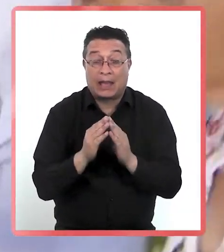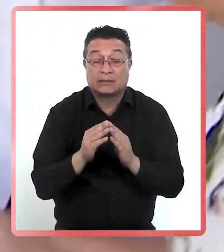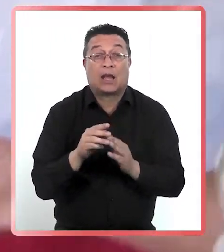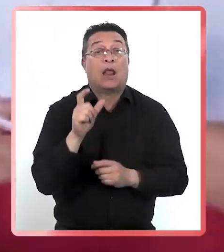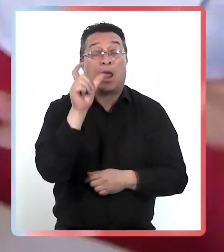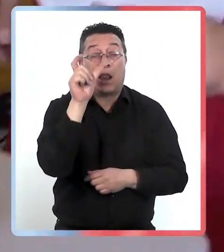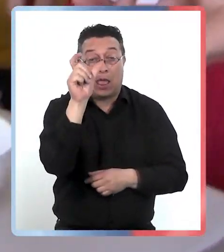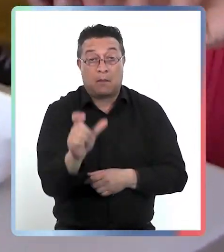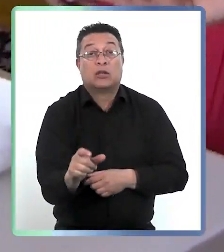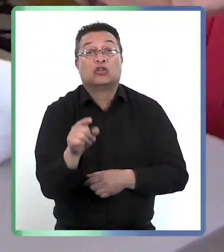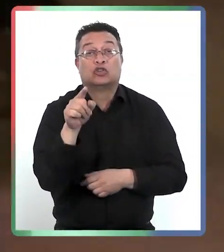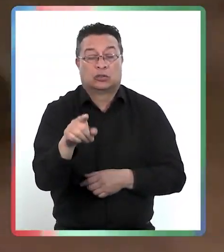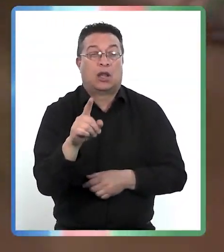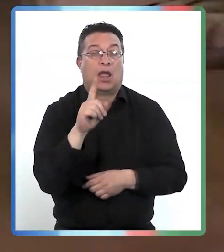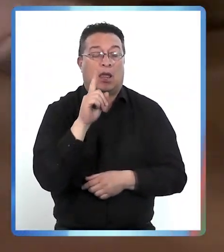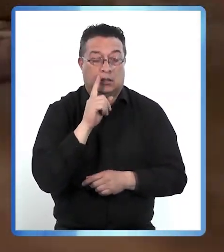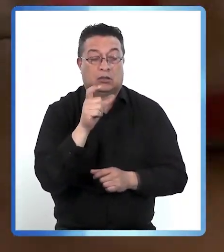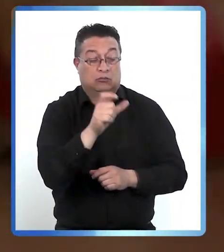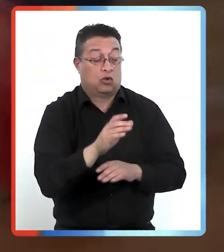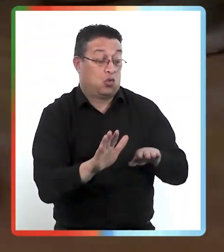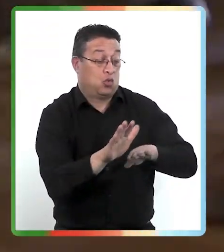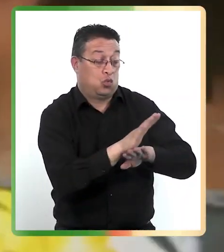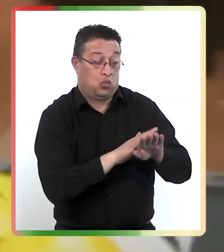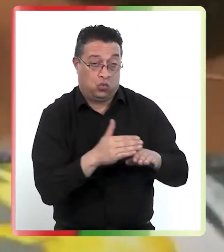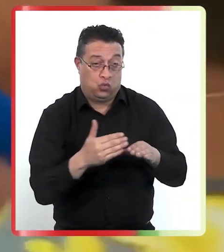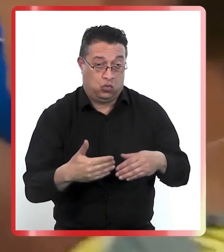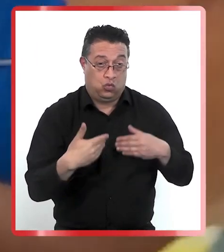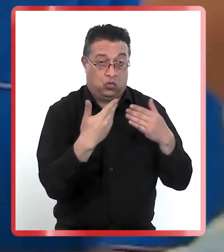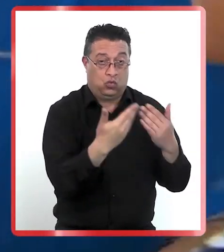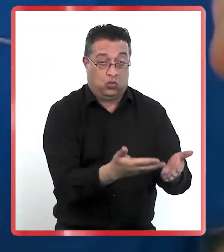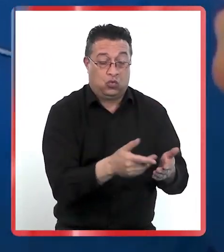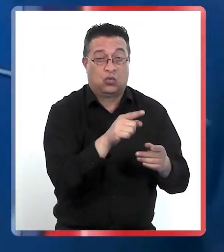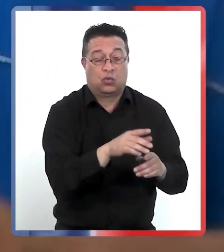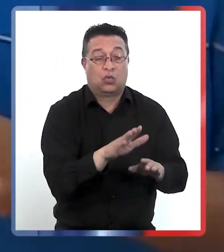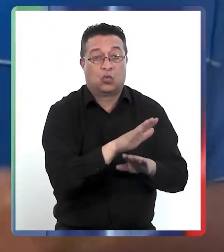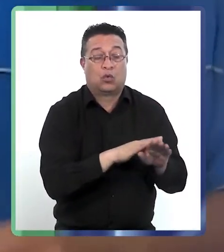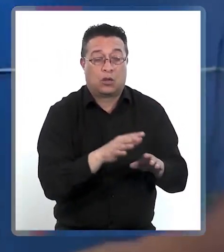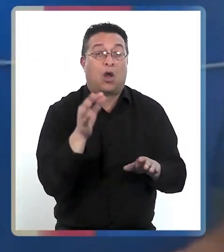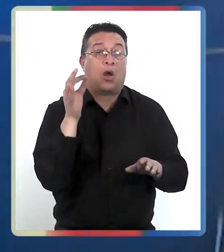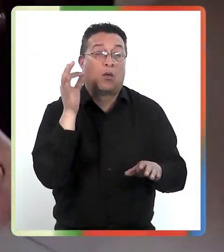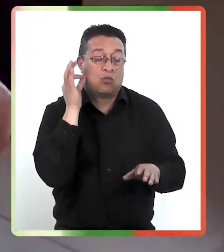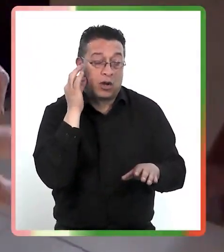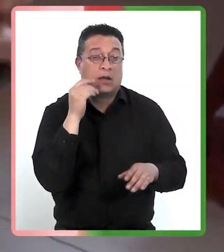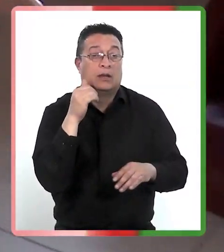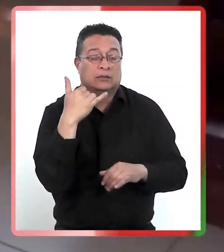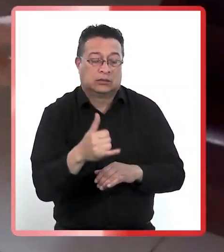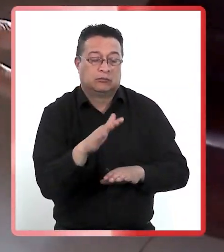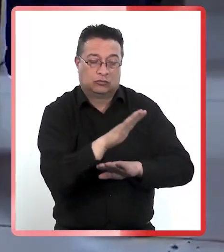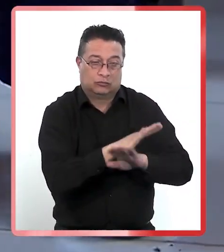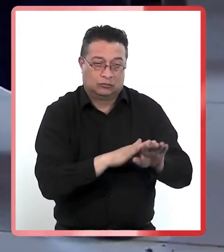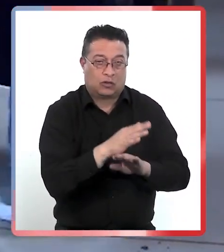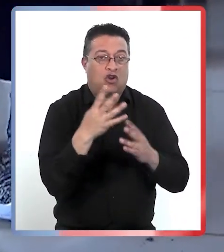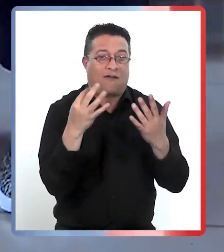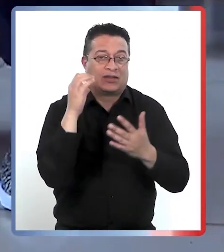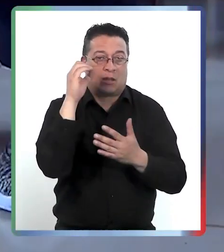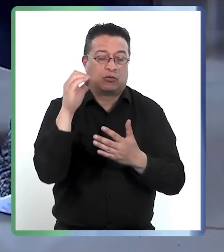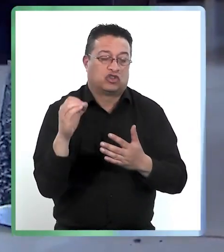casa, o sea, si el paciente está con un cuidador, usualmente una cuidadora, es cuidado por mujeres en el 90% de nuestro